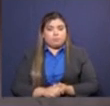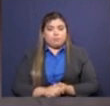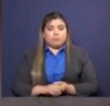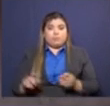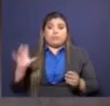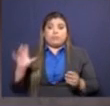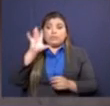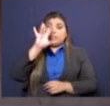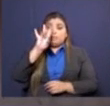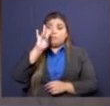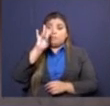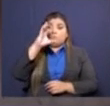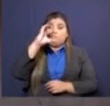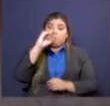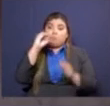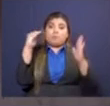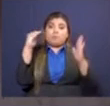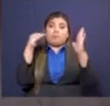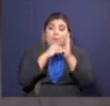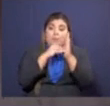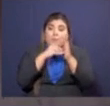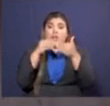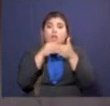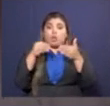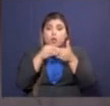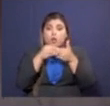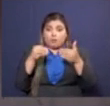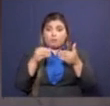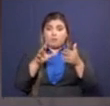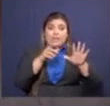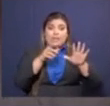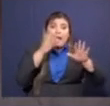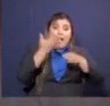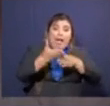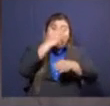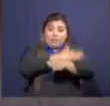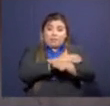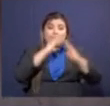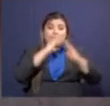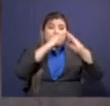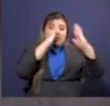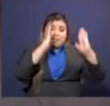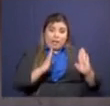hasta 70.000 balboas, o sea, que pasa de 60.000